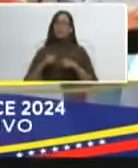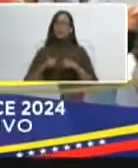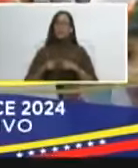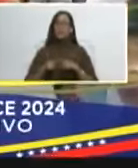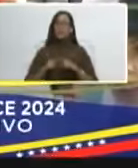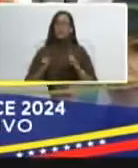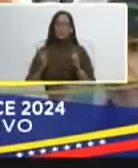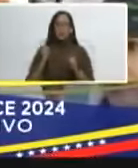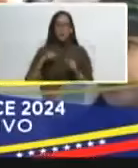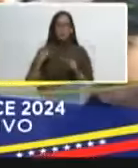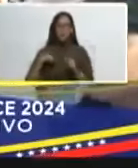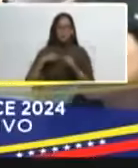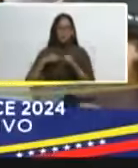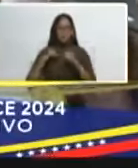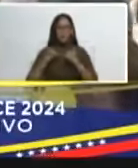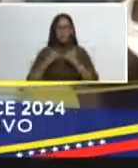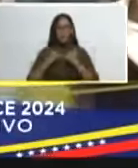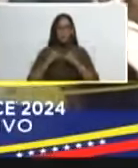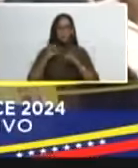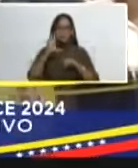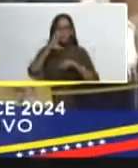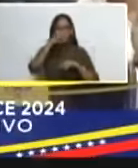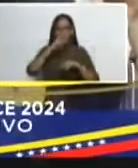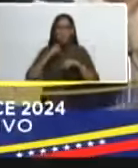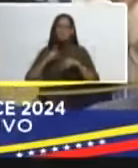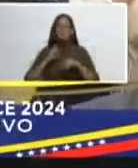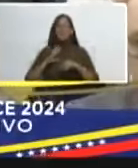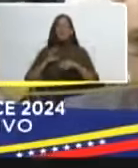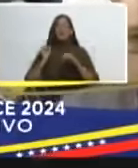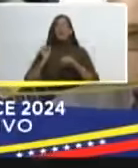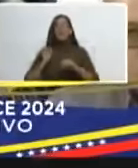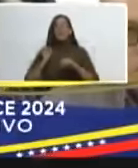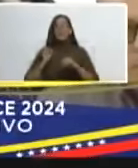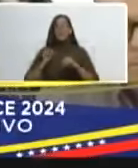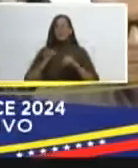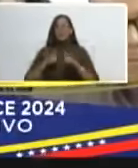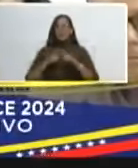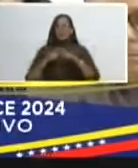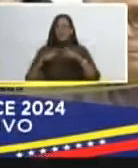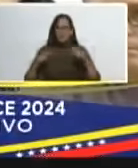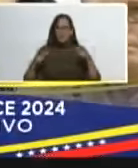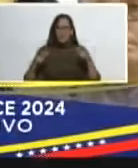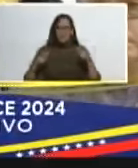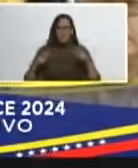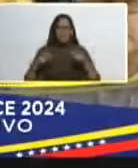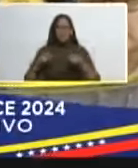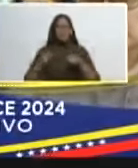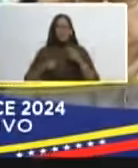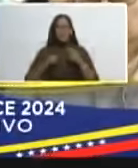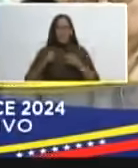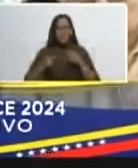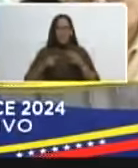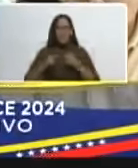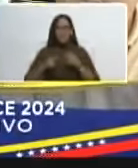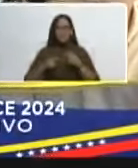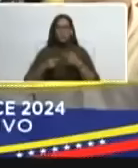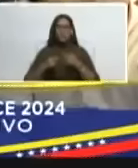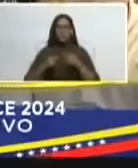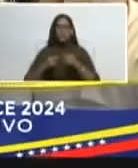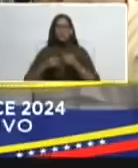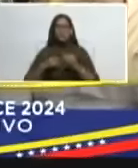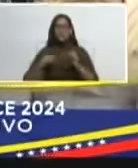también, si tomamos los últimos 5 años, estamos a punto de duplicar lo que fue ese momento o esa etapa de